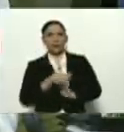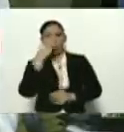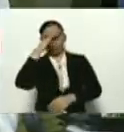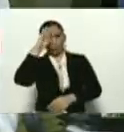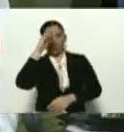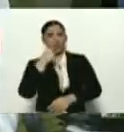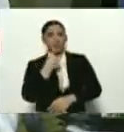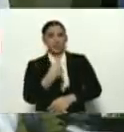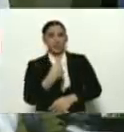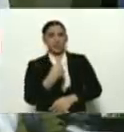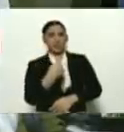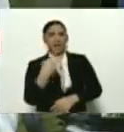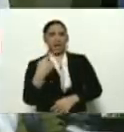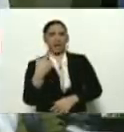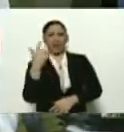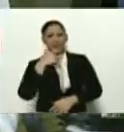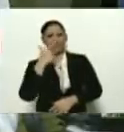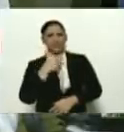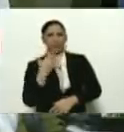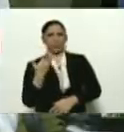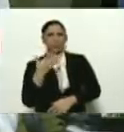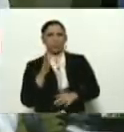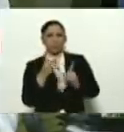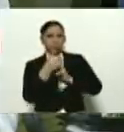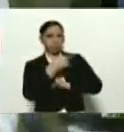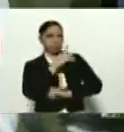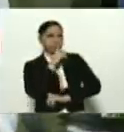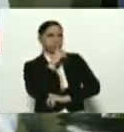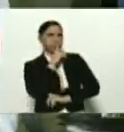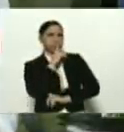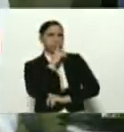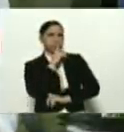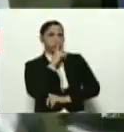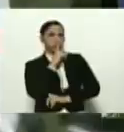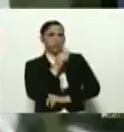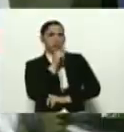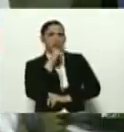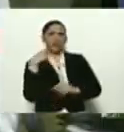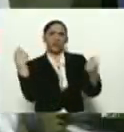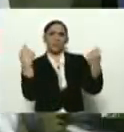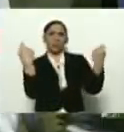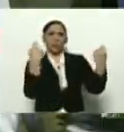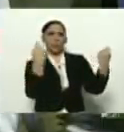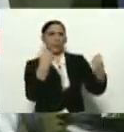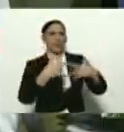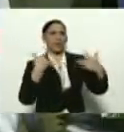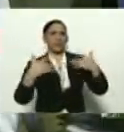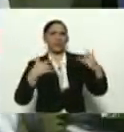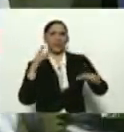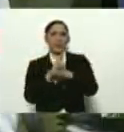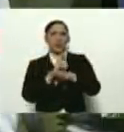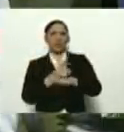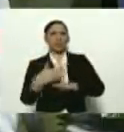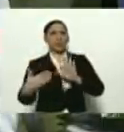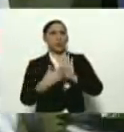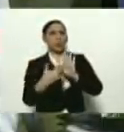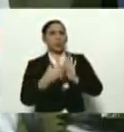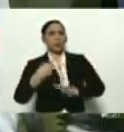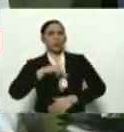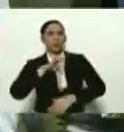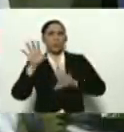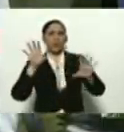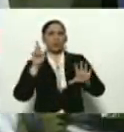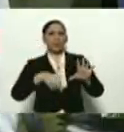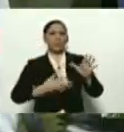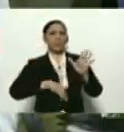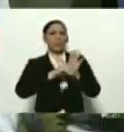confirma la actitud de complicidad y contubernio con quienes promueven actos violentos contra nuestros países y